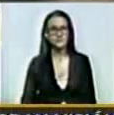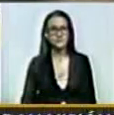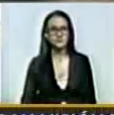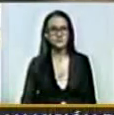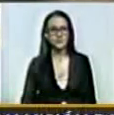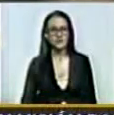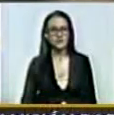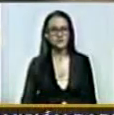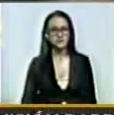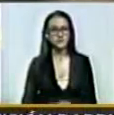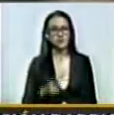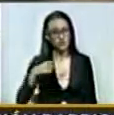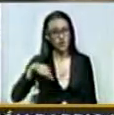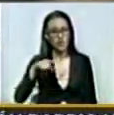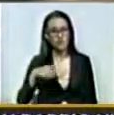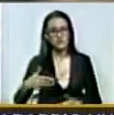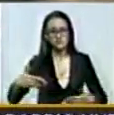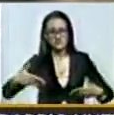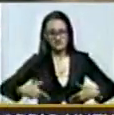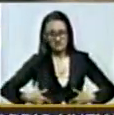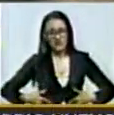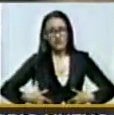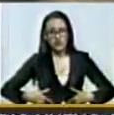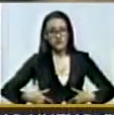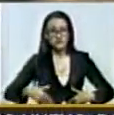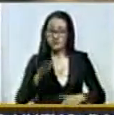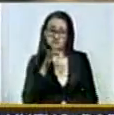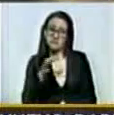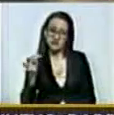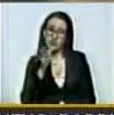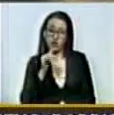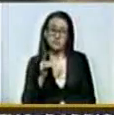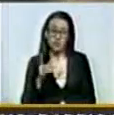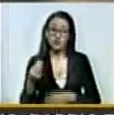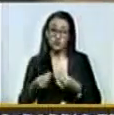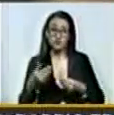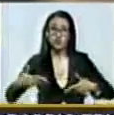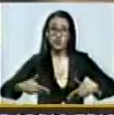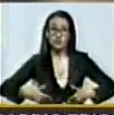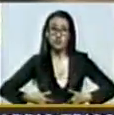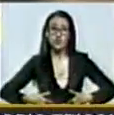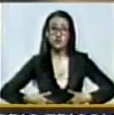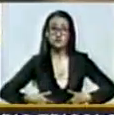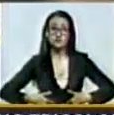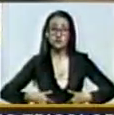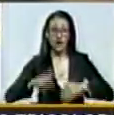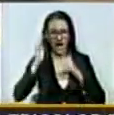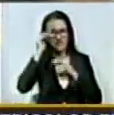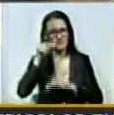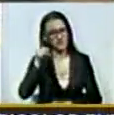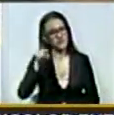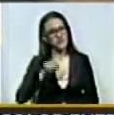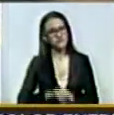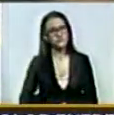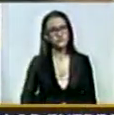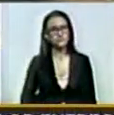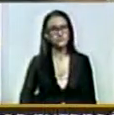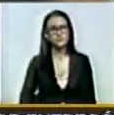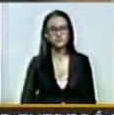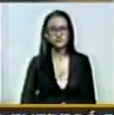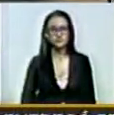Y hemos hecho un esfuerzo imperfecto, ciertamente, pero un esfuerzo para atender esa demanda.